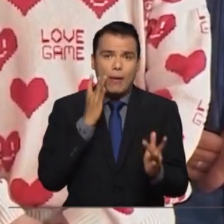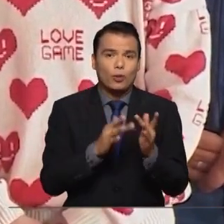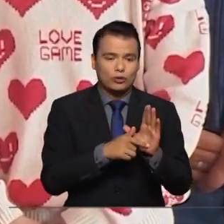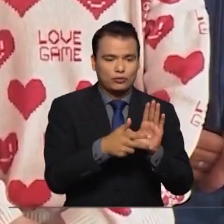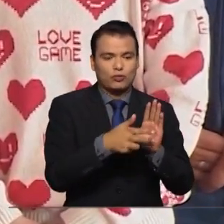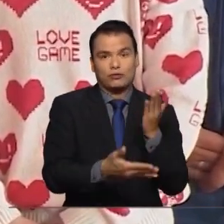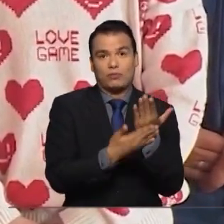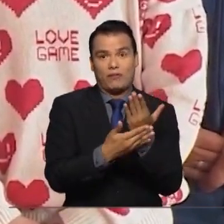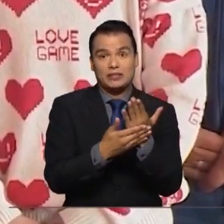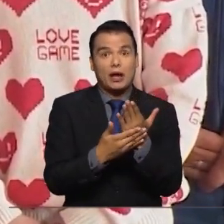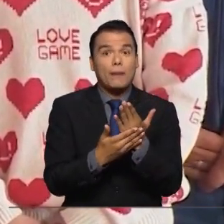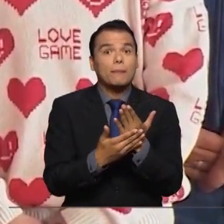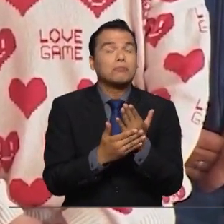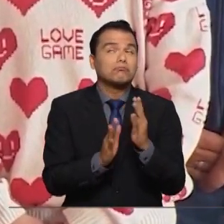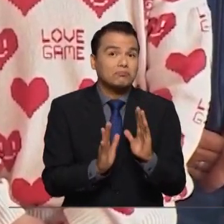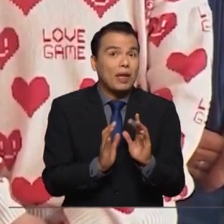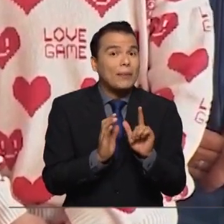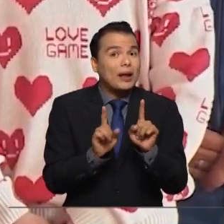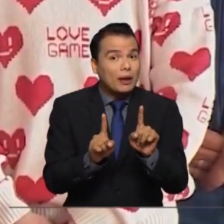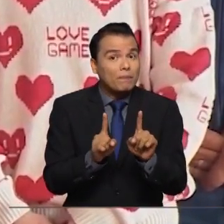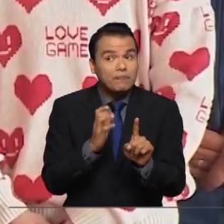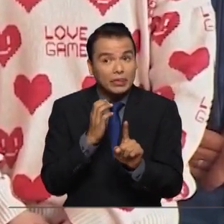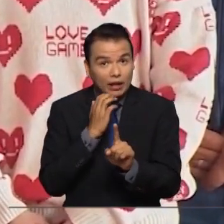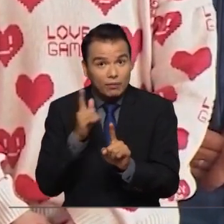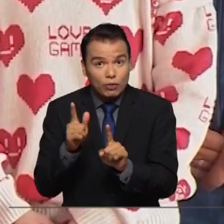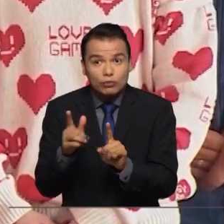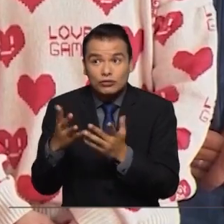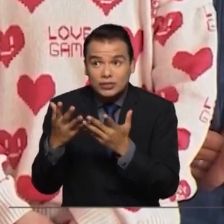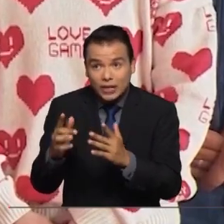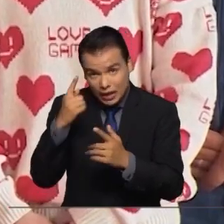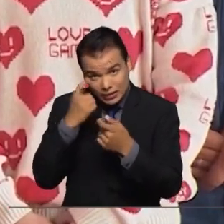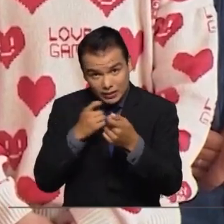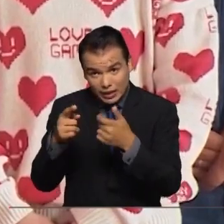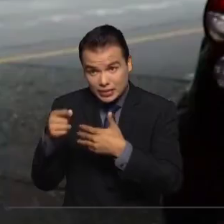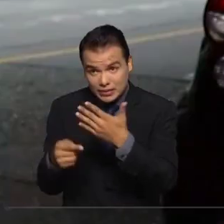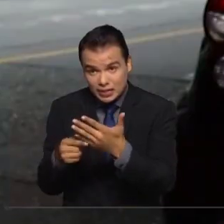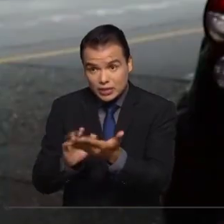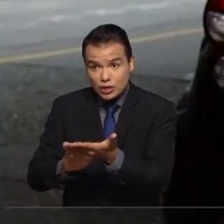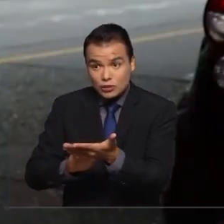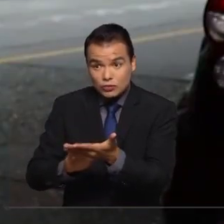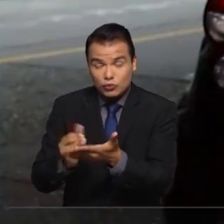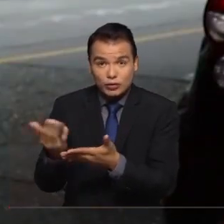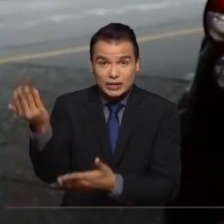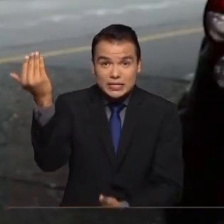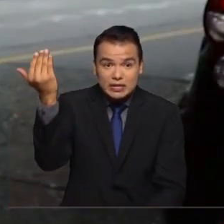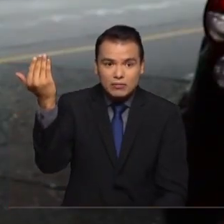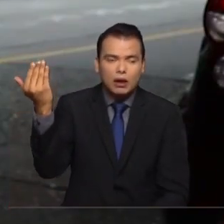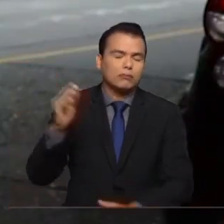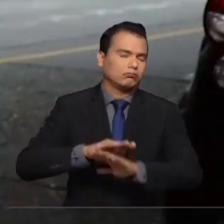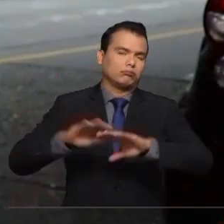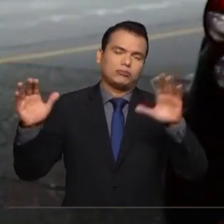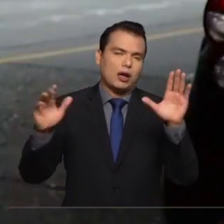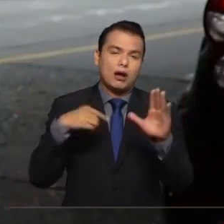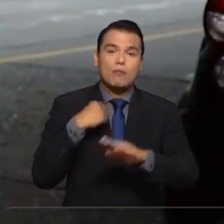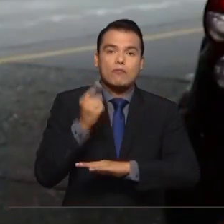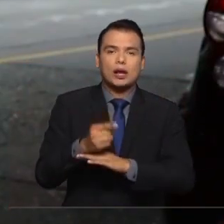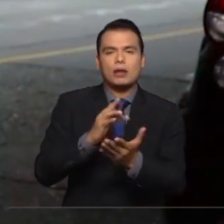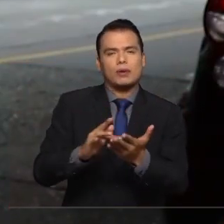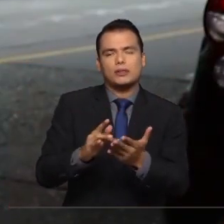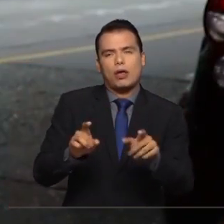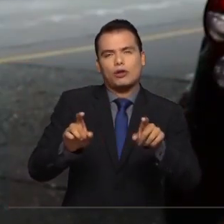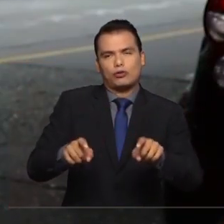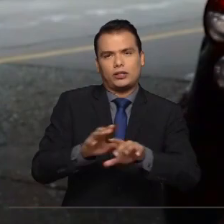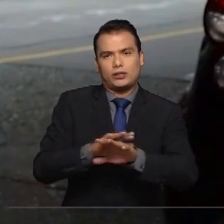lo esperamos, pues estaremos ya saliendo de la crisis inmediata. Estas medidas son de estricto